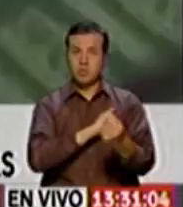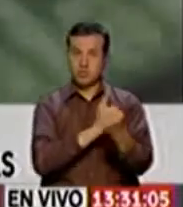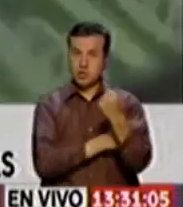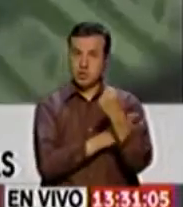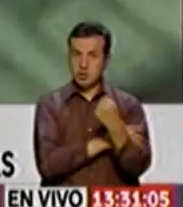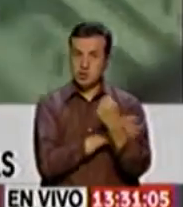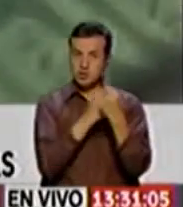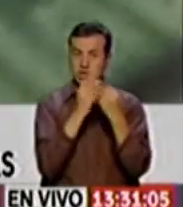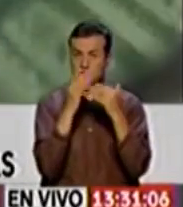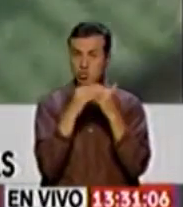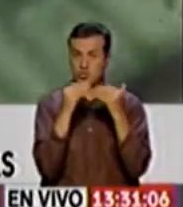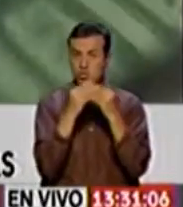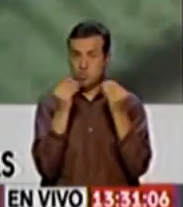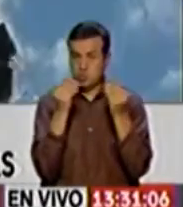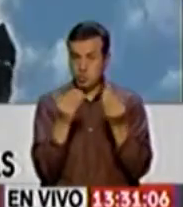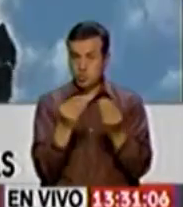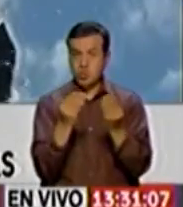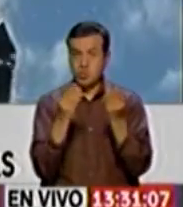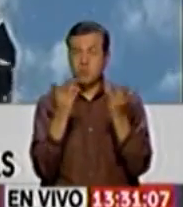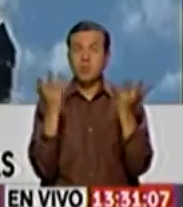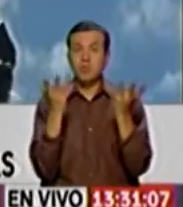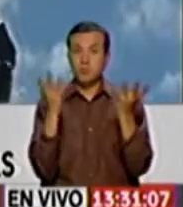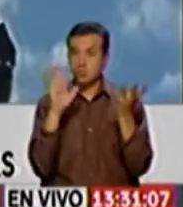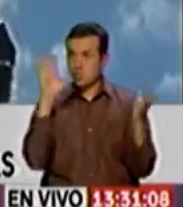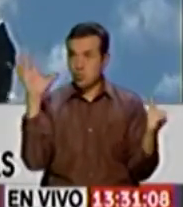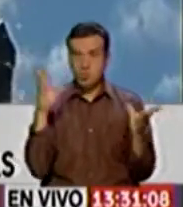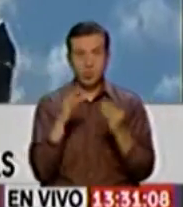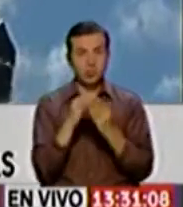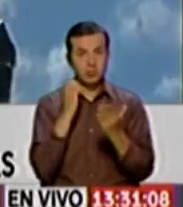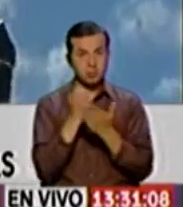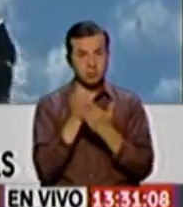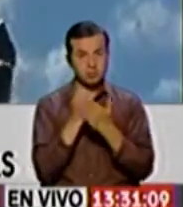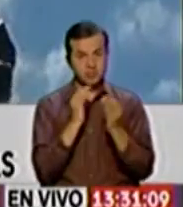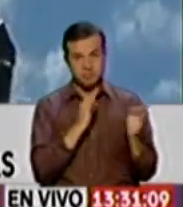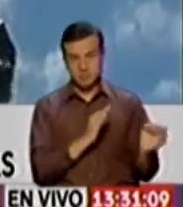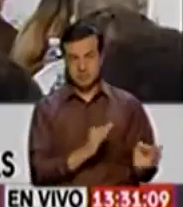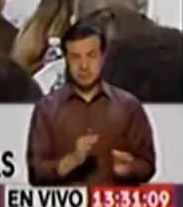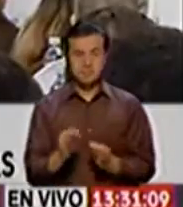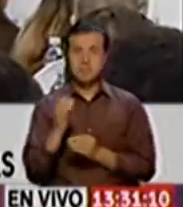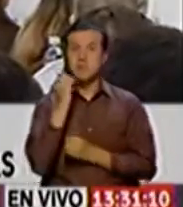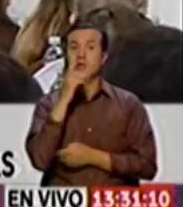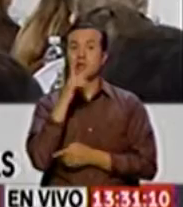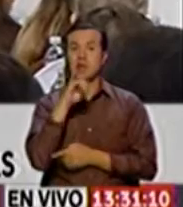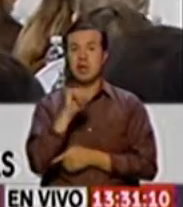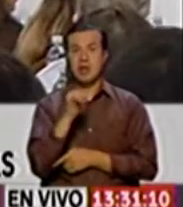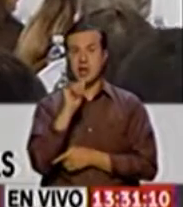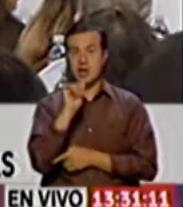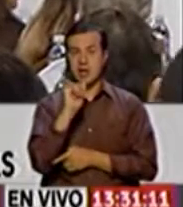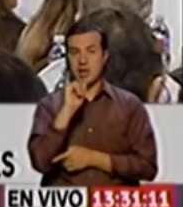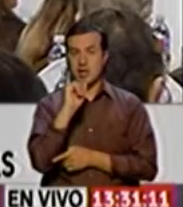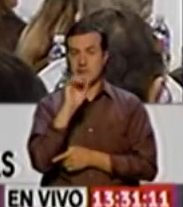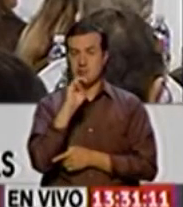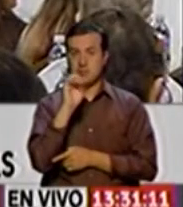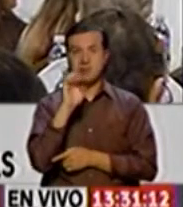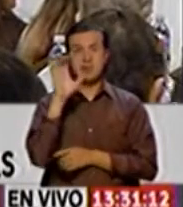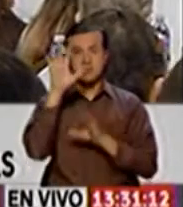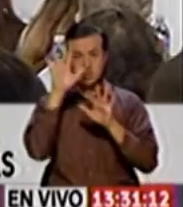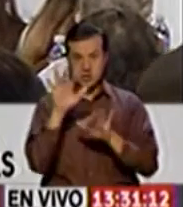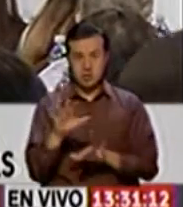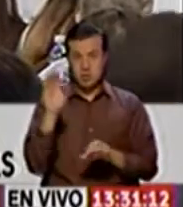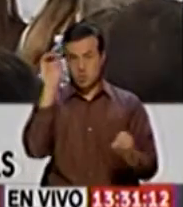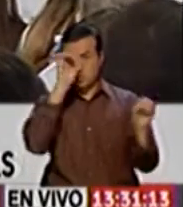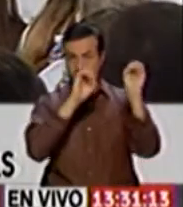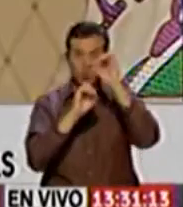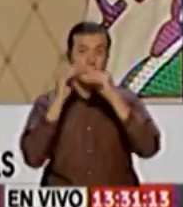para generar así sostenibilidad fiscal y estabilidad macroeconómica. Así lo sostiene Jaime Carrera, secretario del Observatorio de